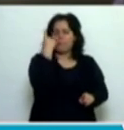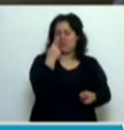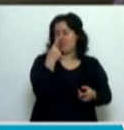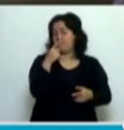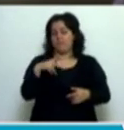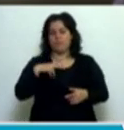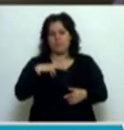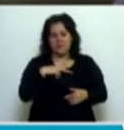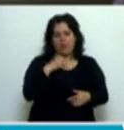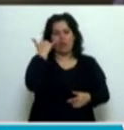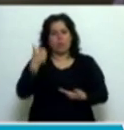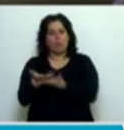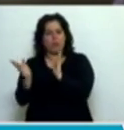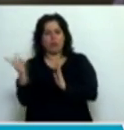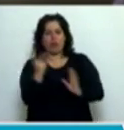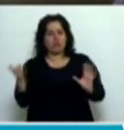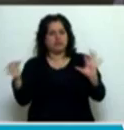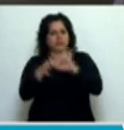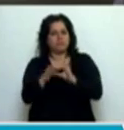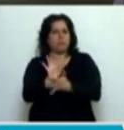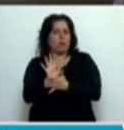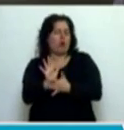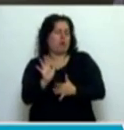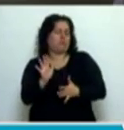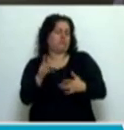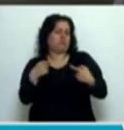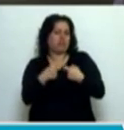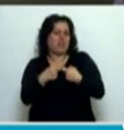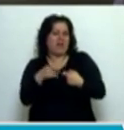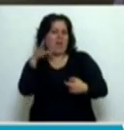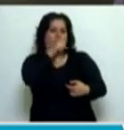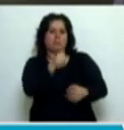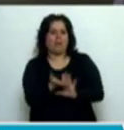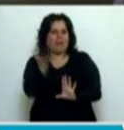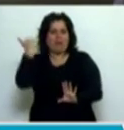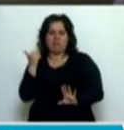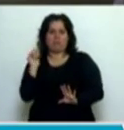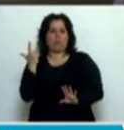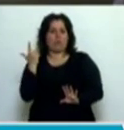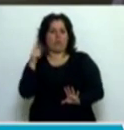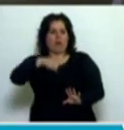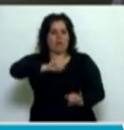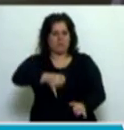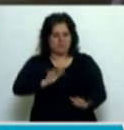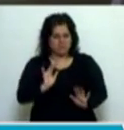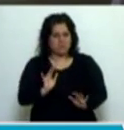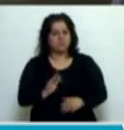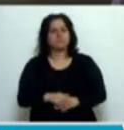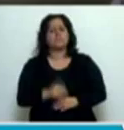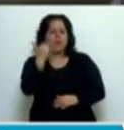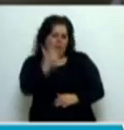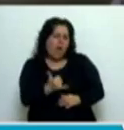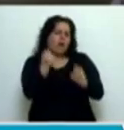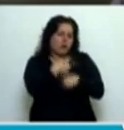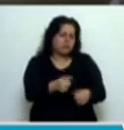mixta, bajo la forma de sociedad anónima, que antes no estaba en la Argentina. ¿Esto tiene luces y sombras? Sí,